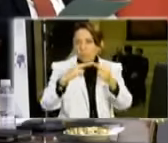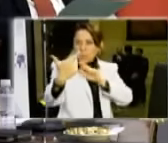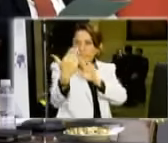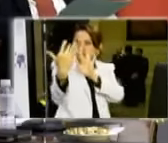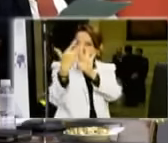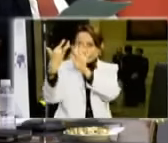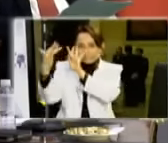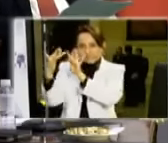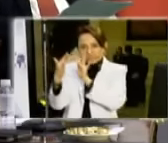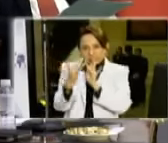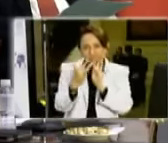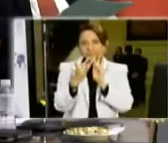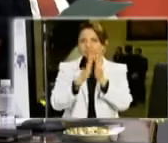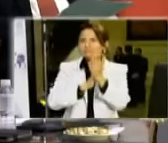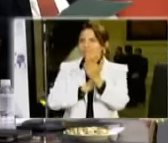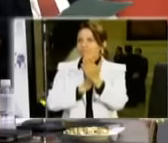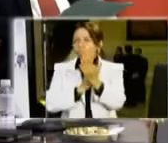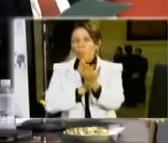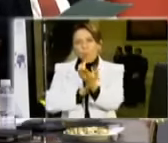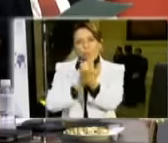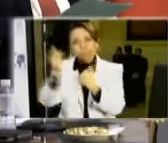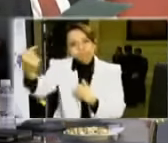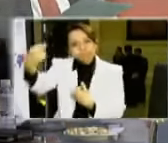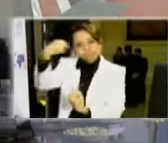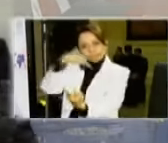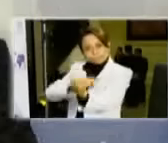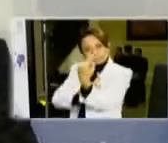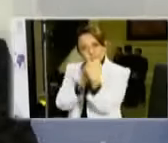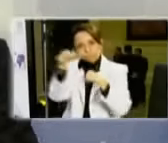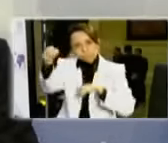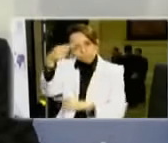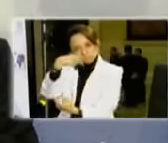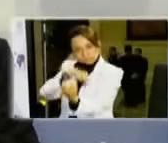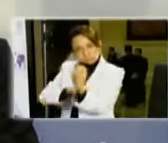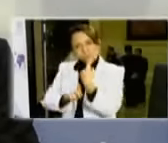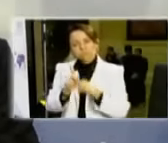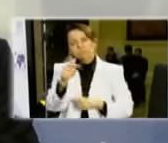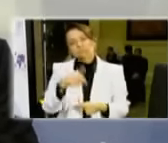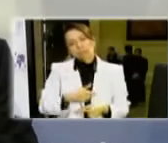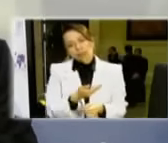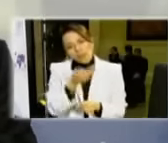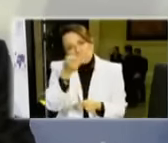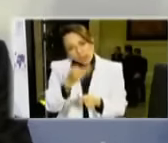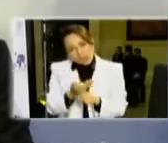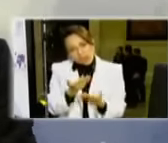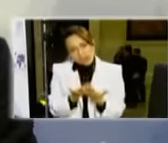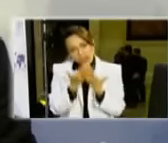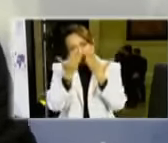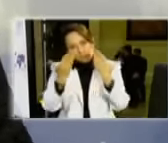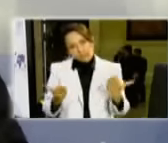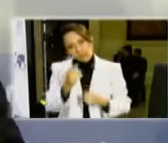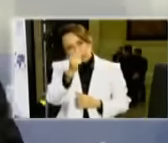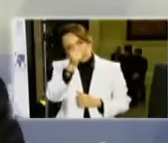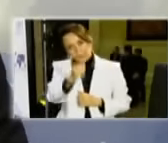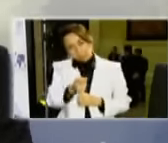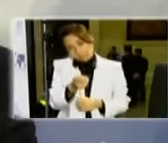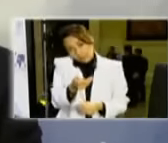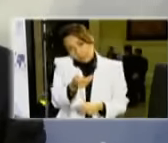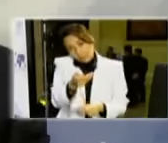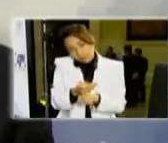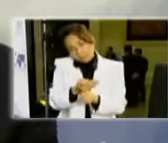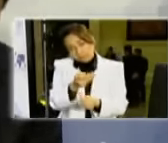multilaterales. En este caso, y es el momento muy importante para